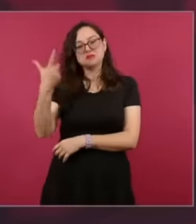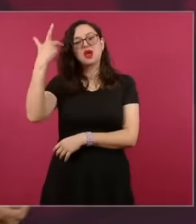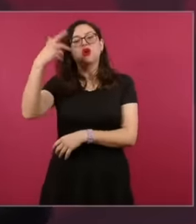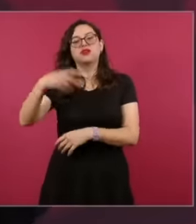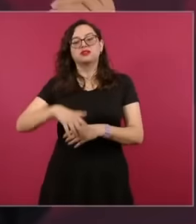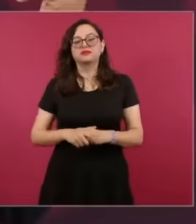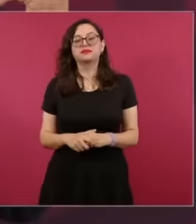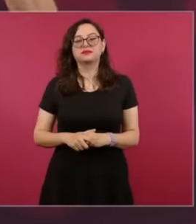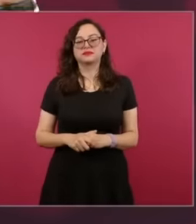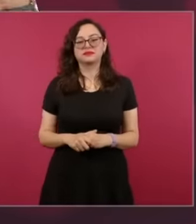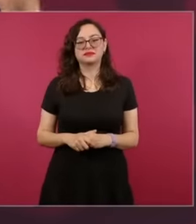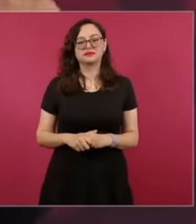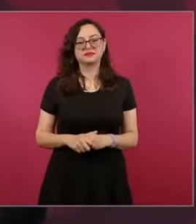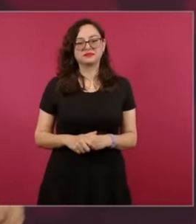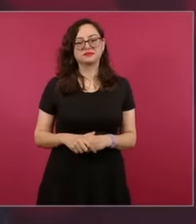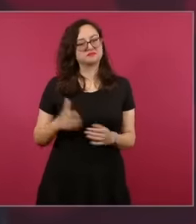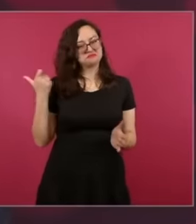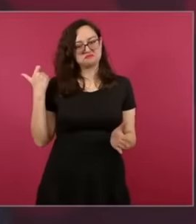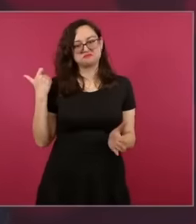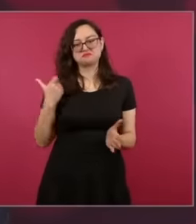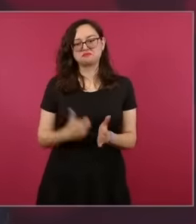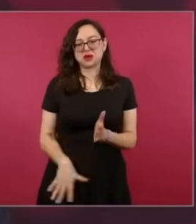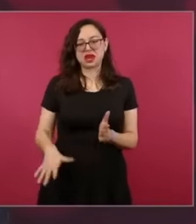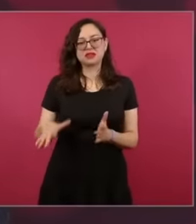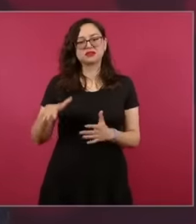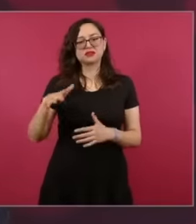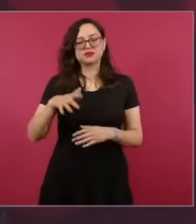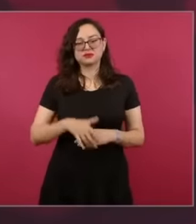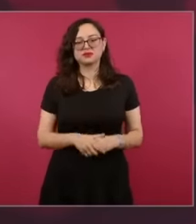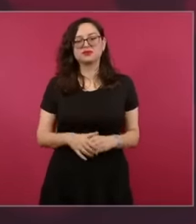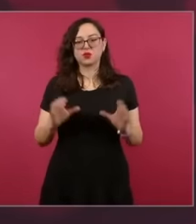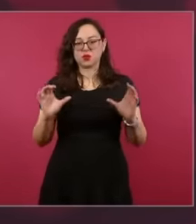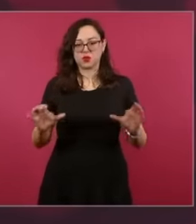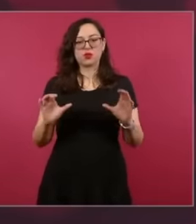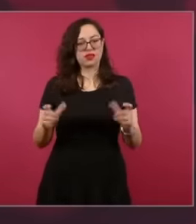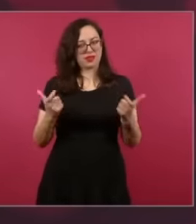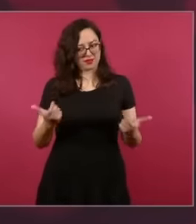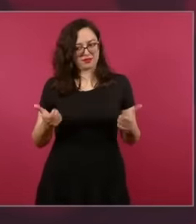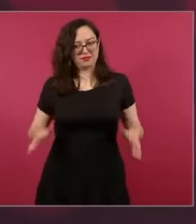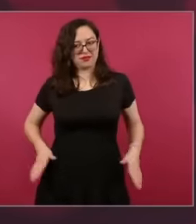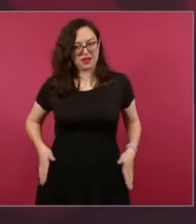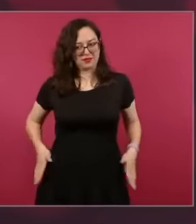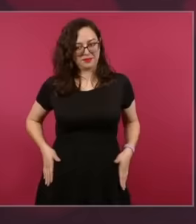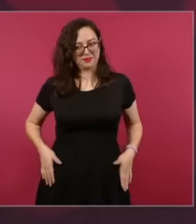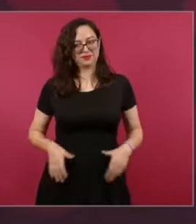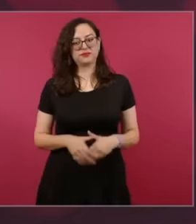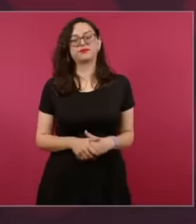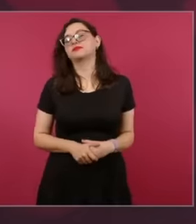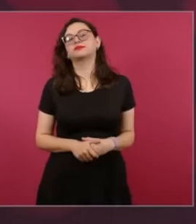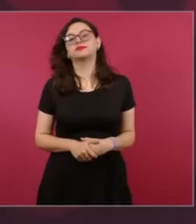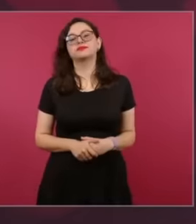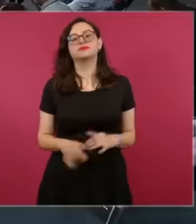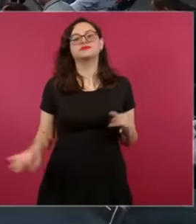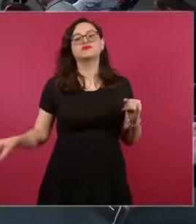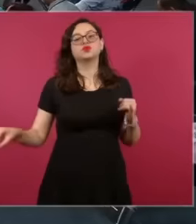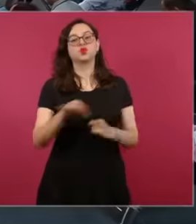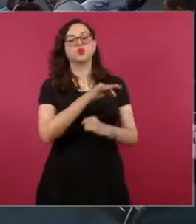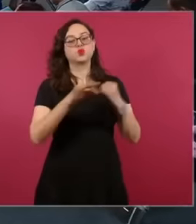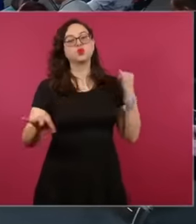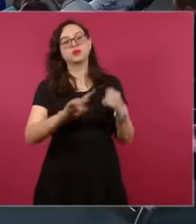ahí y sale muchísimo más barato. Hay que cuidar la economía popular. Y finalmente, igual que